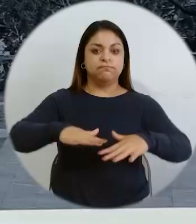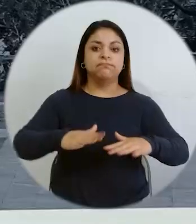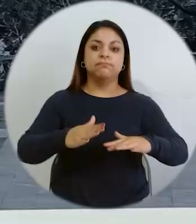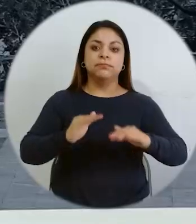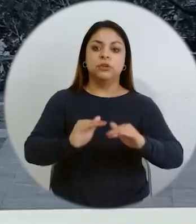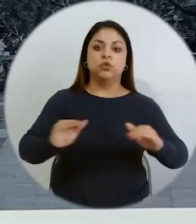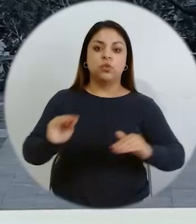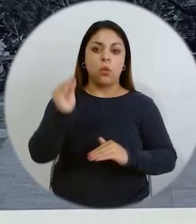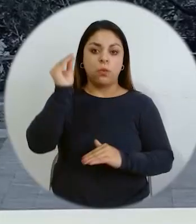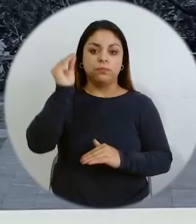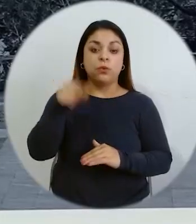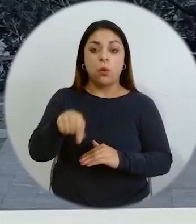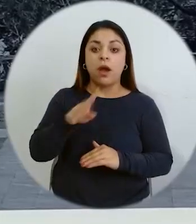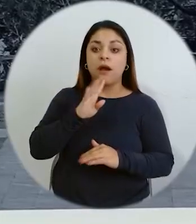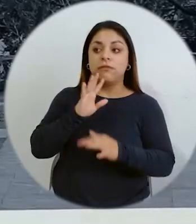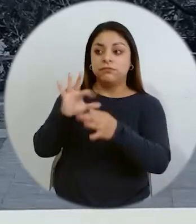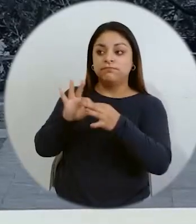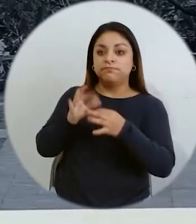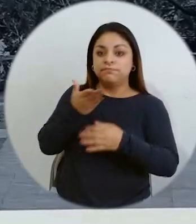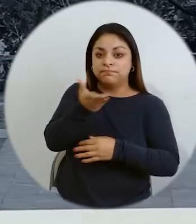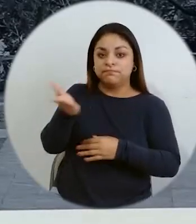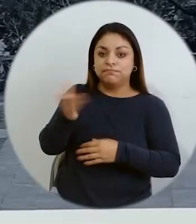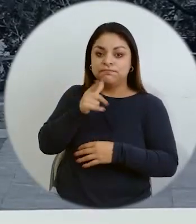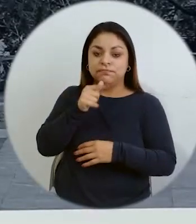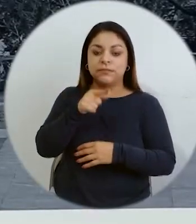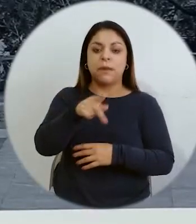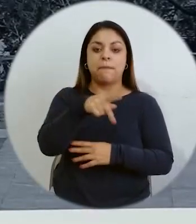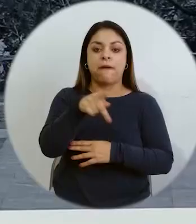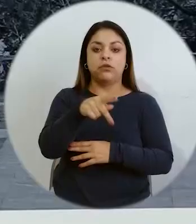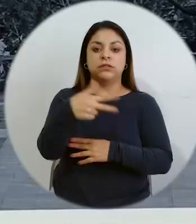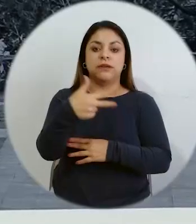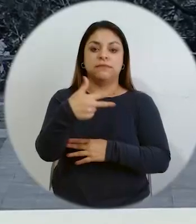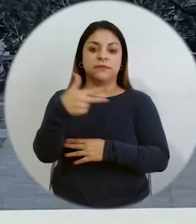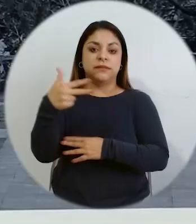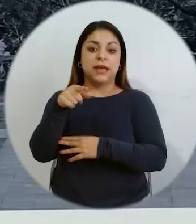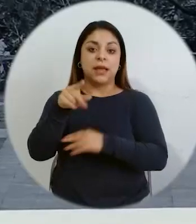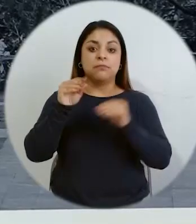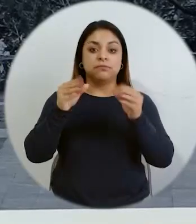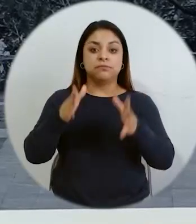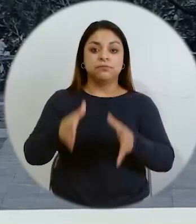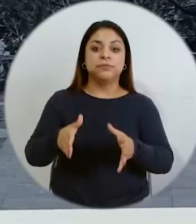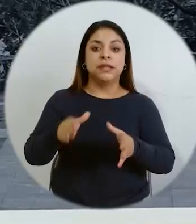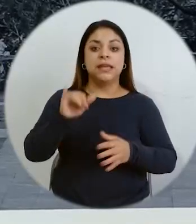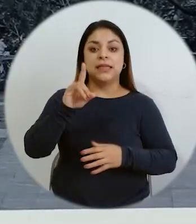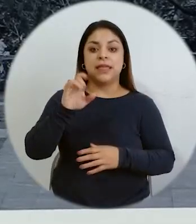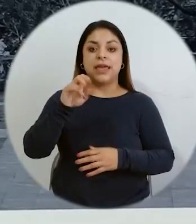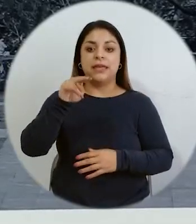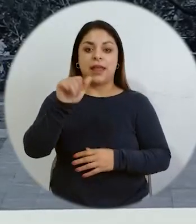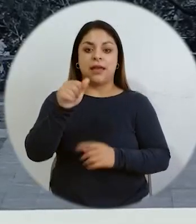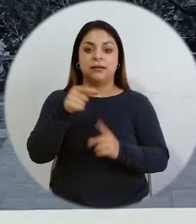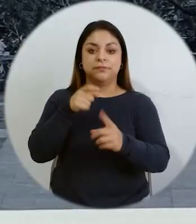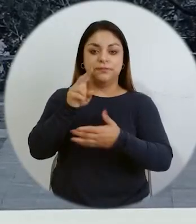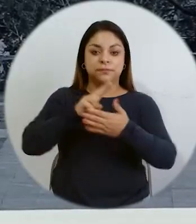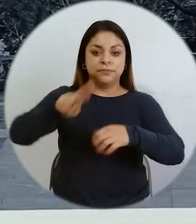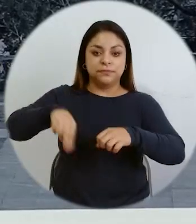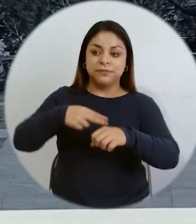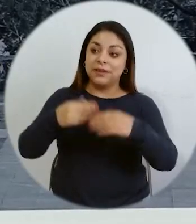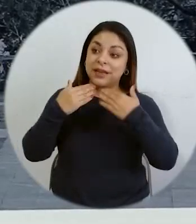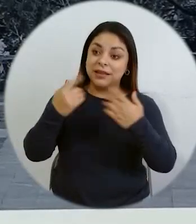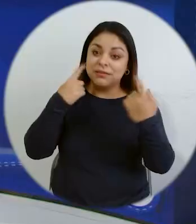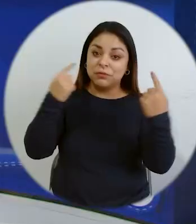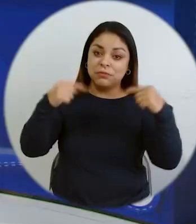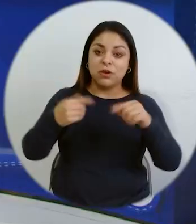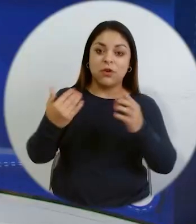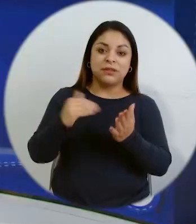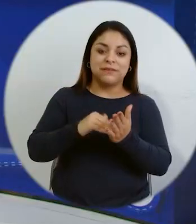Pablo Chaverri Chávez, quien es académico del INEINA de la Universidad Nacional. Gracias, Pablo, por estar con nosotros una vez más aquí en Una Mirada. Gracias por la